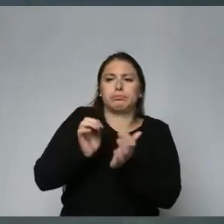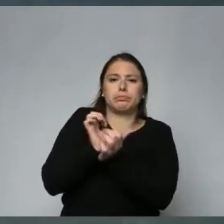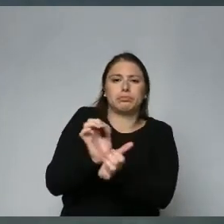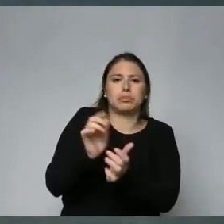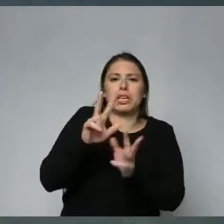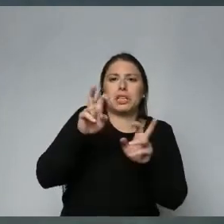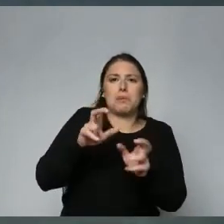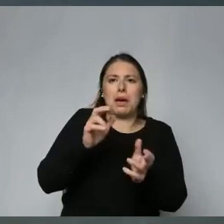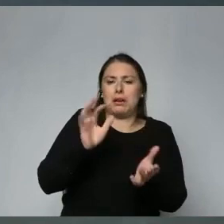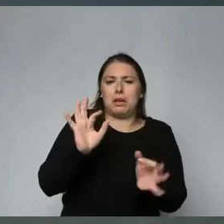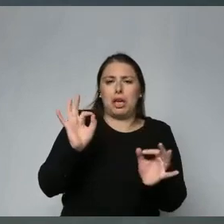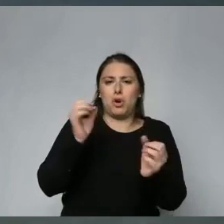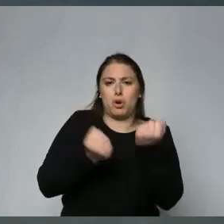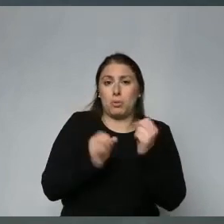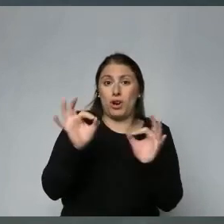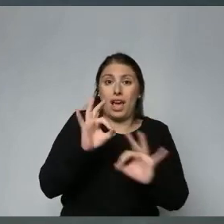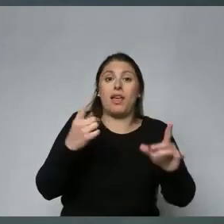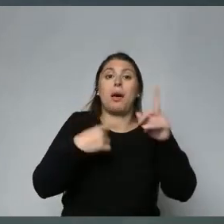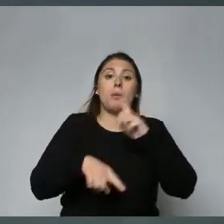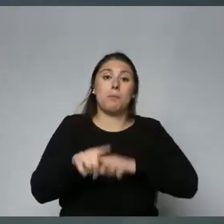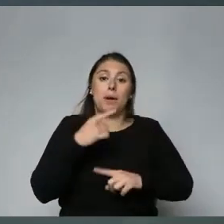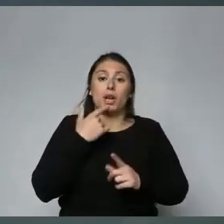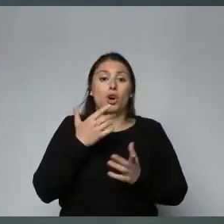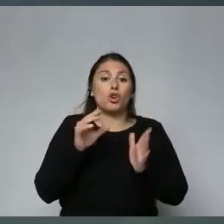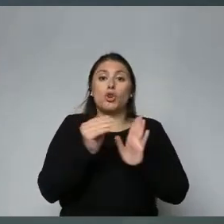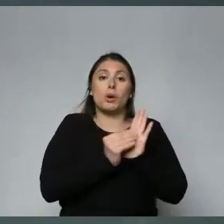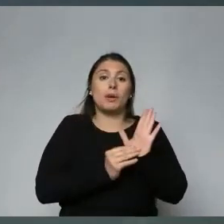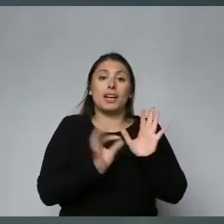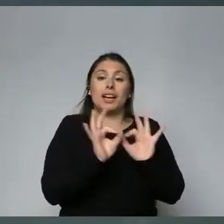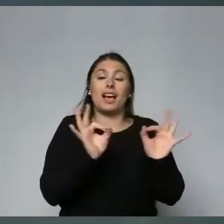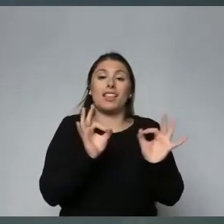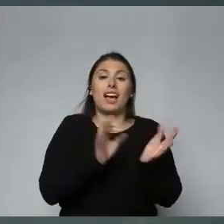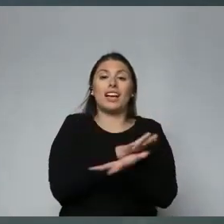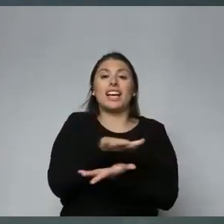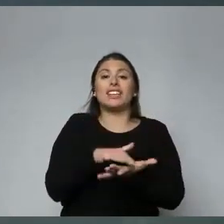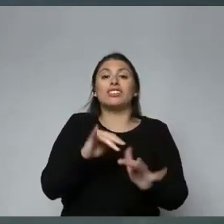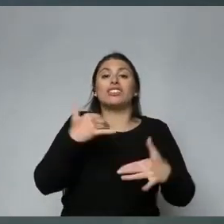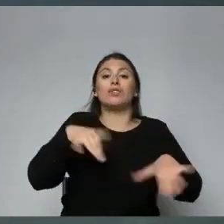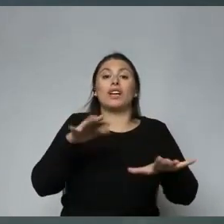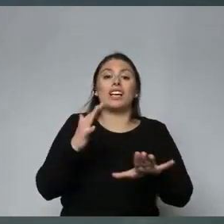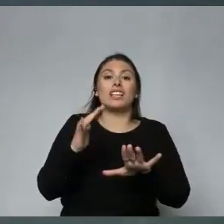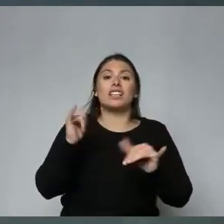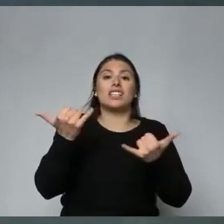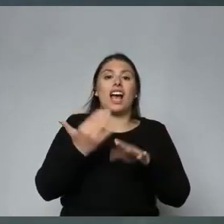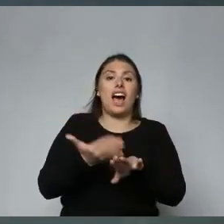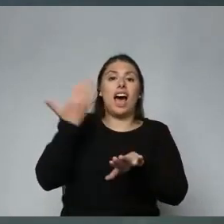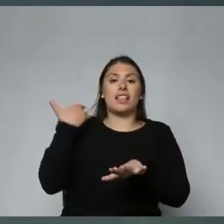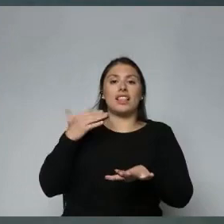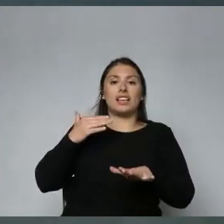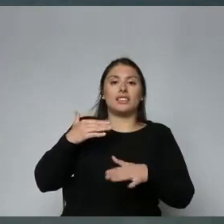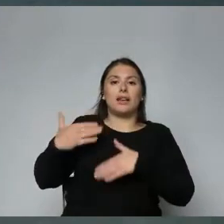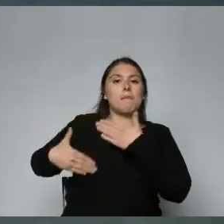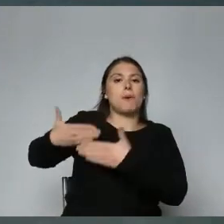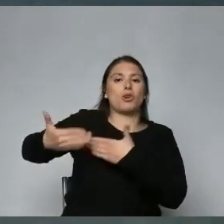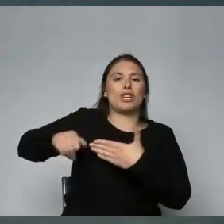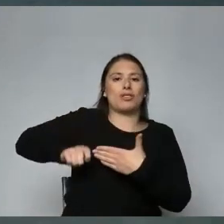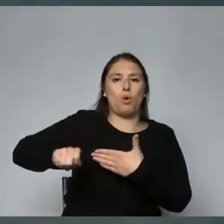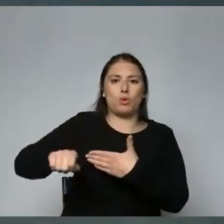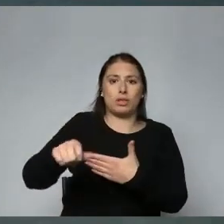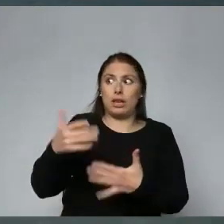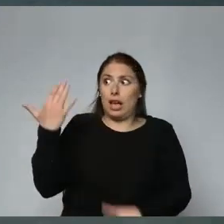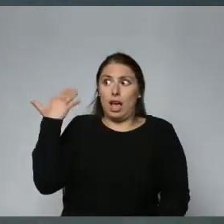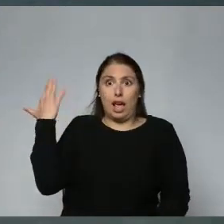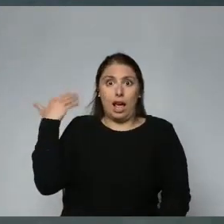carácter económico, pero dejan fuera en los casos en que hubiera habido ya auto de procesamiento. En aquel momento